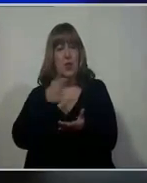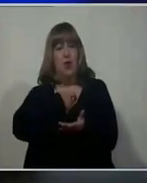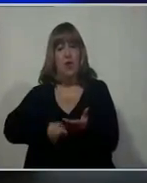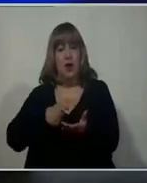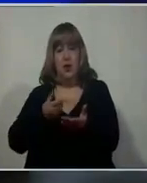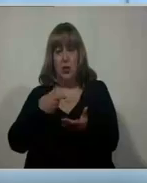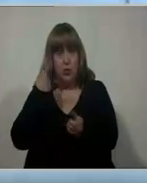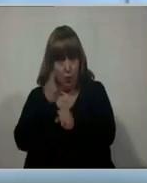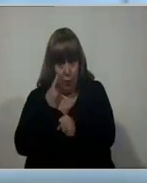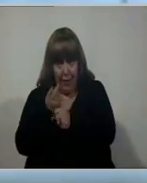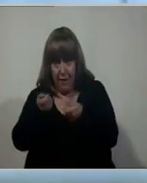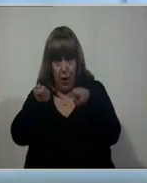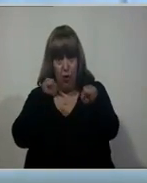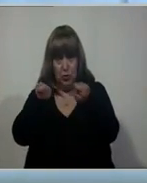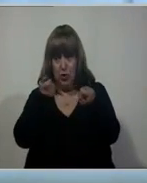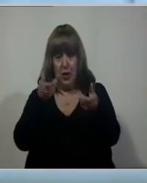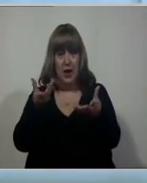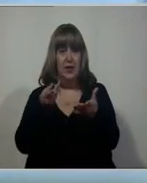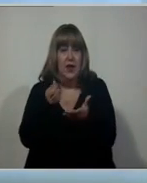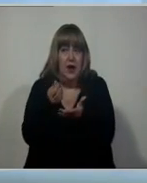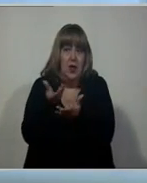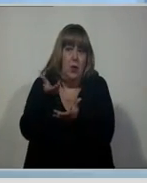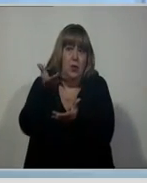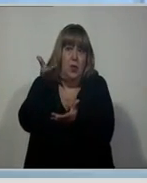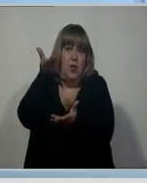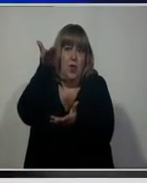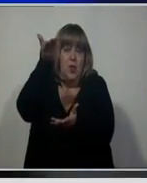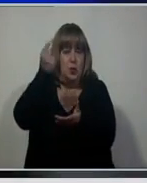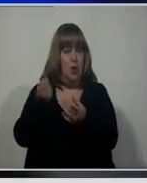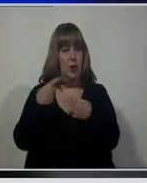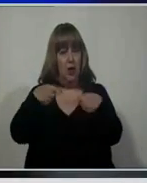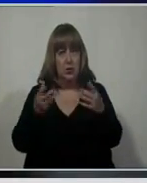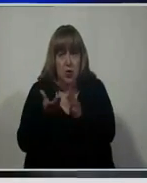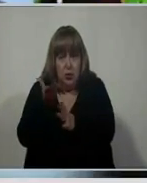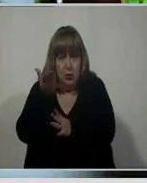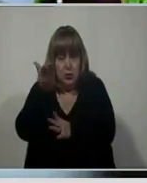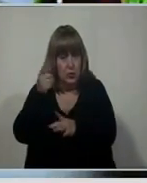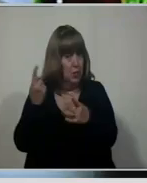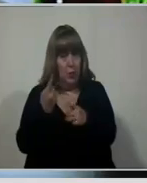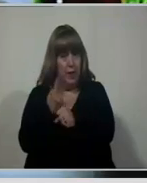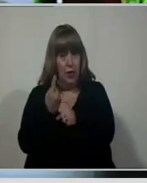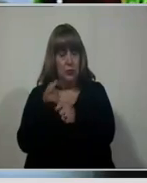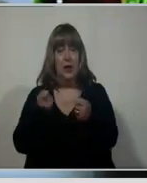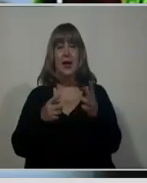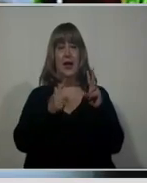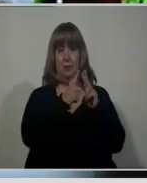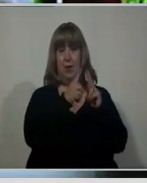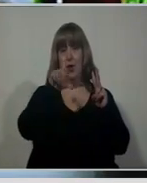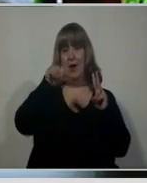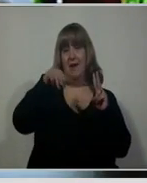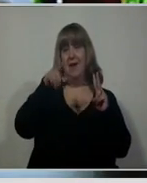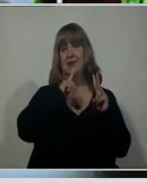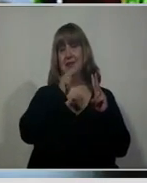recién nombramos a la nata también él también hizo referencia pero no al gobierno hizo referencia directamente al presidente mauricio